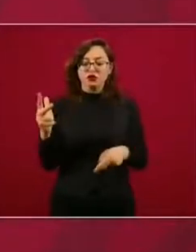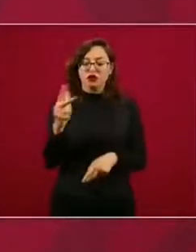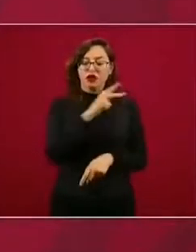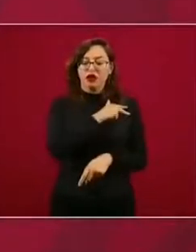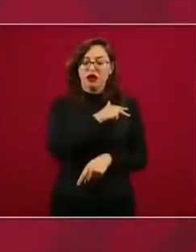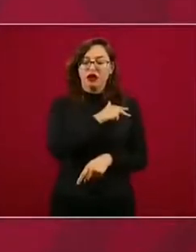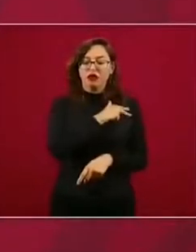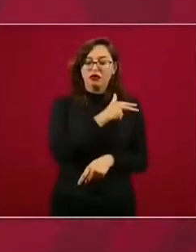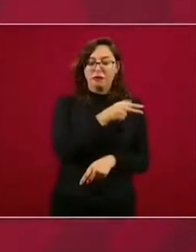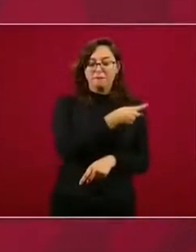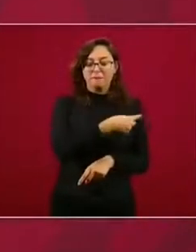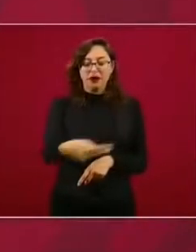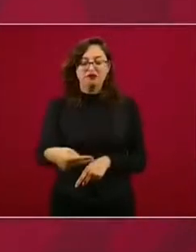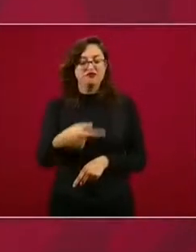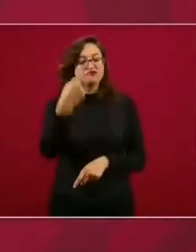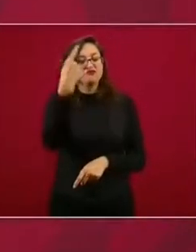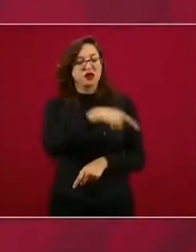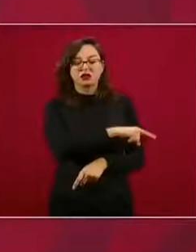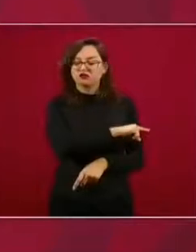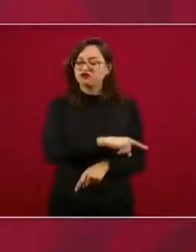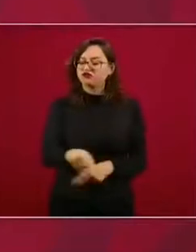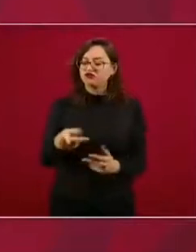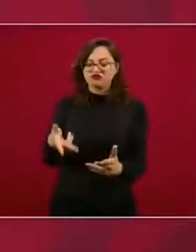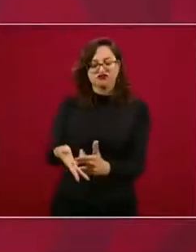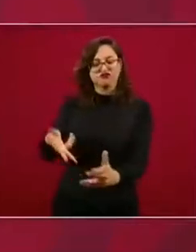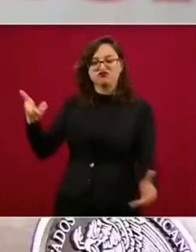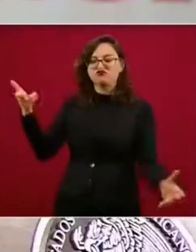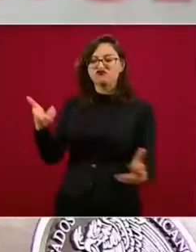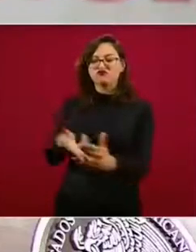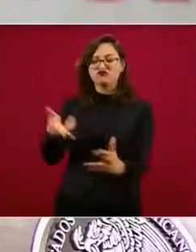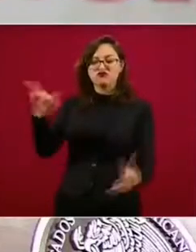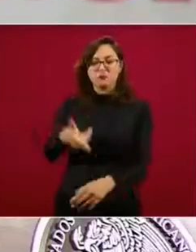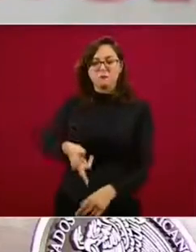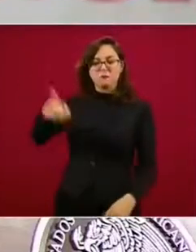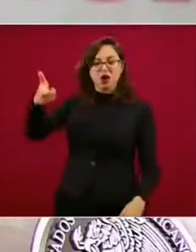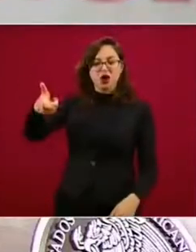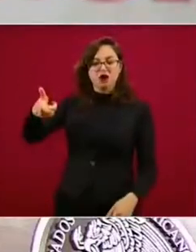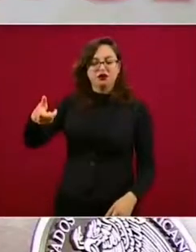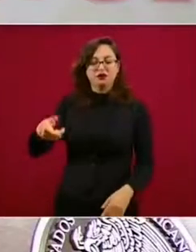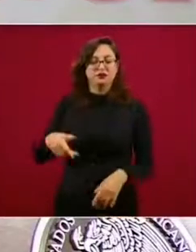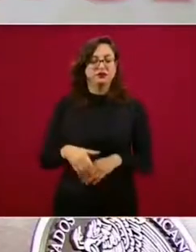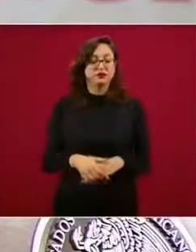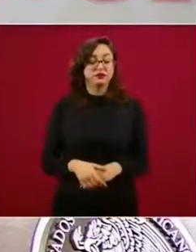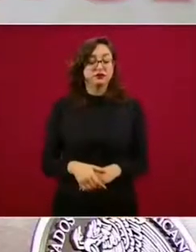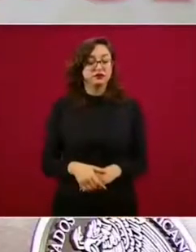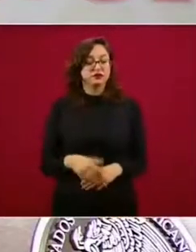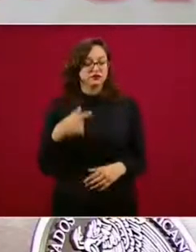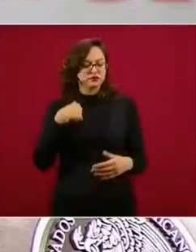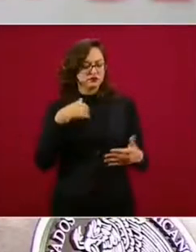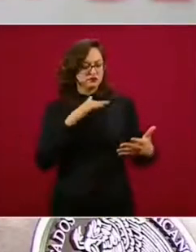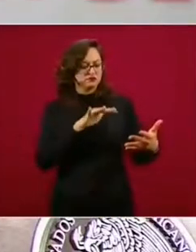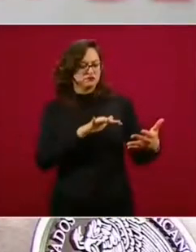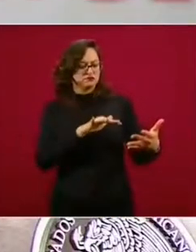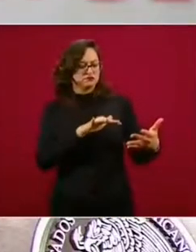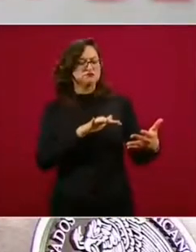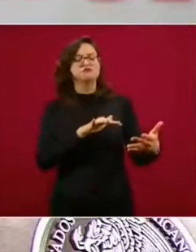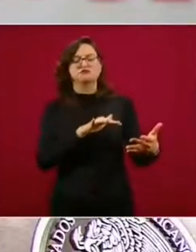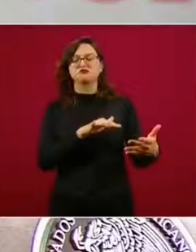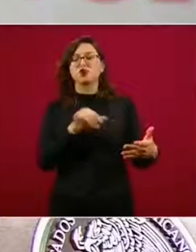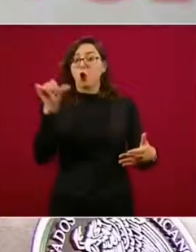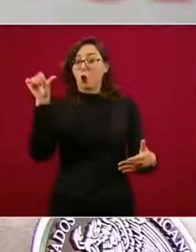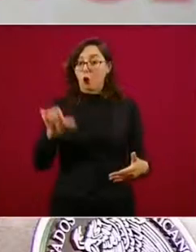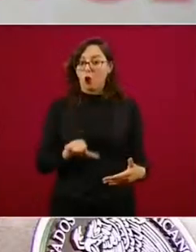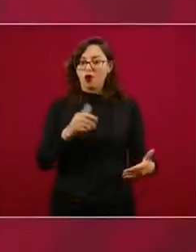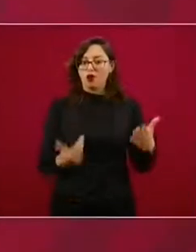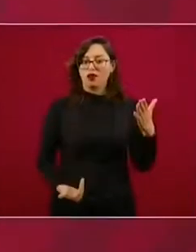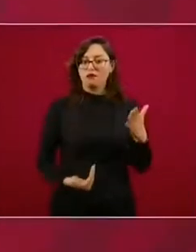remataran. Eso, hoy mismo, en la mañana, de instrucciones al secretario de la Defensa, para